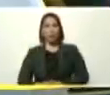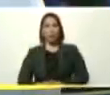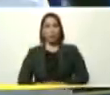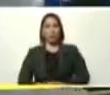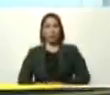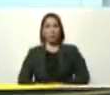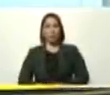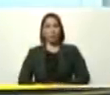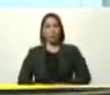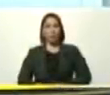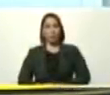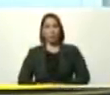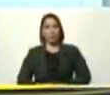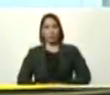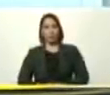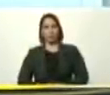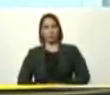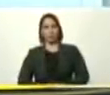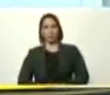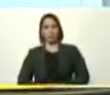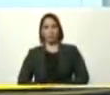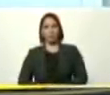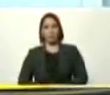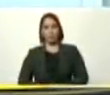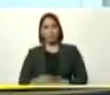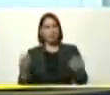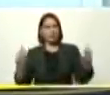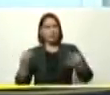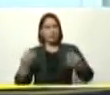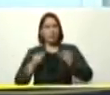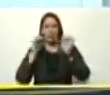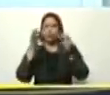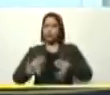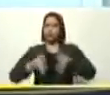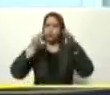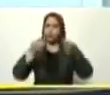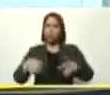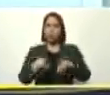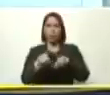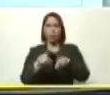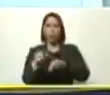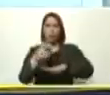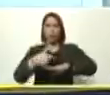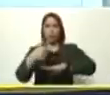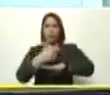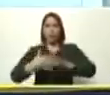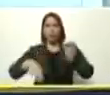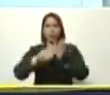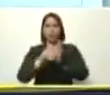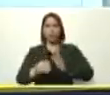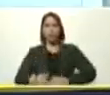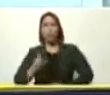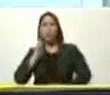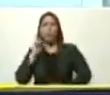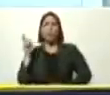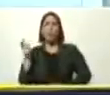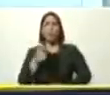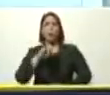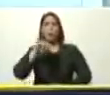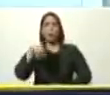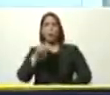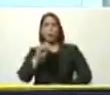presente y siempre consecuente. Igualmente el gobernador reelecto del Guárico, José